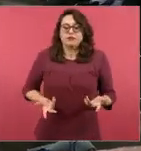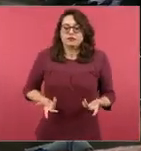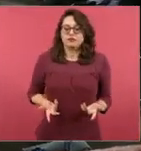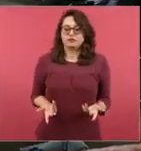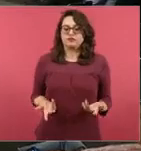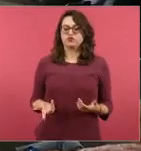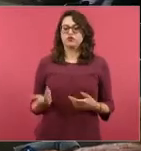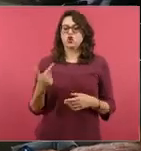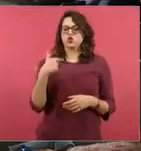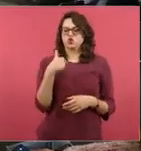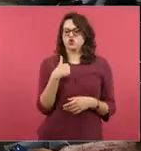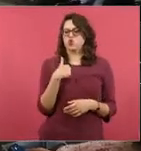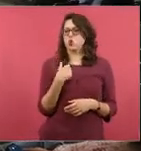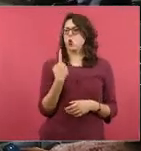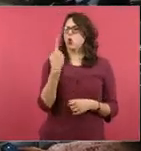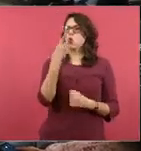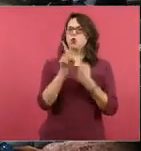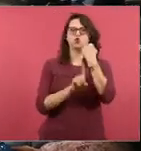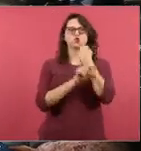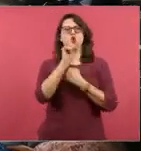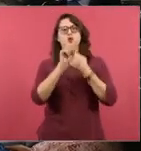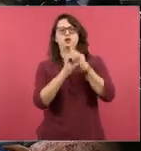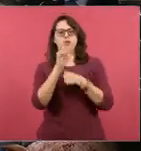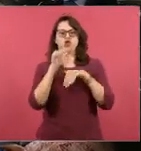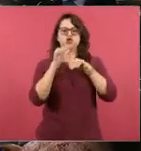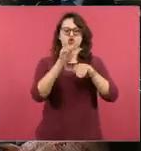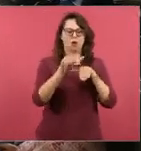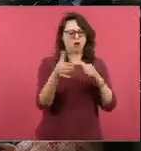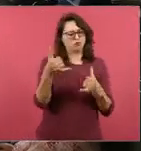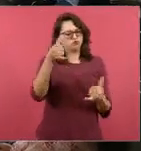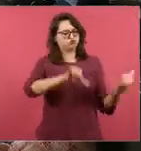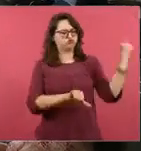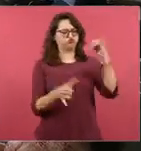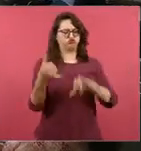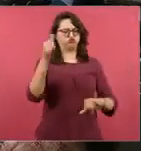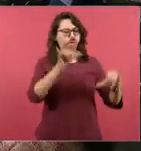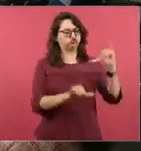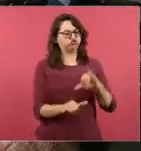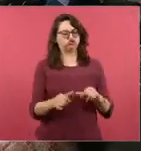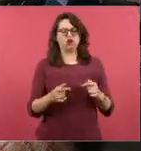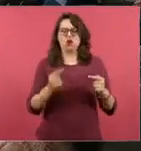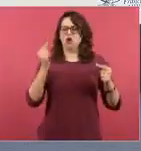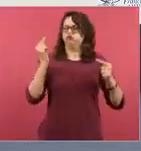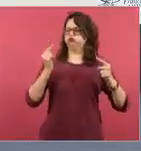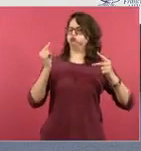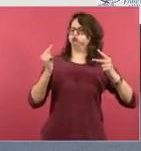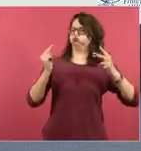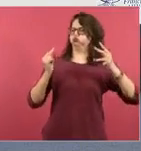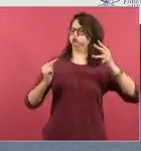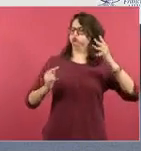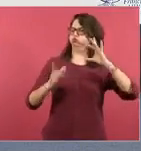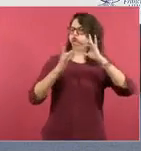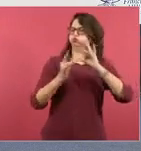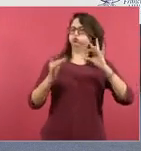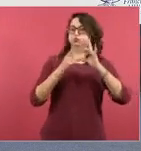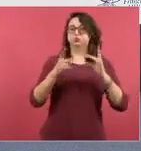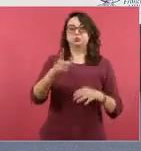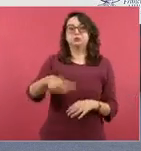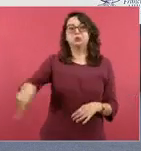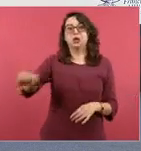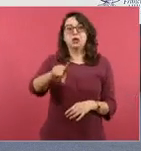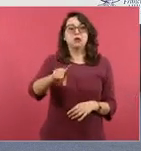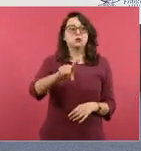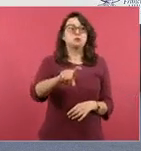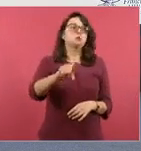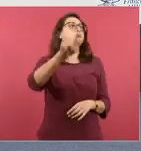algún problema de física, que no sea del conocimiento de los alumnos o de matemáticas. ¿Para qué quiero conocer ecuaciones